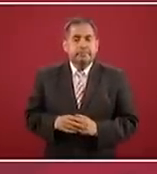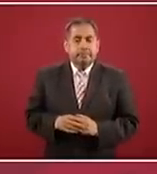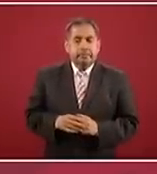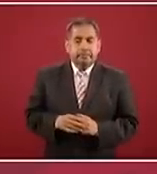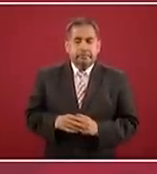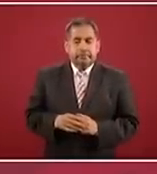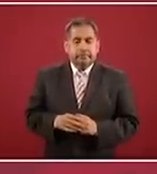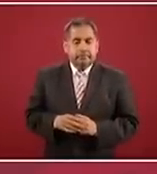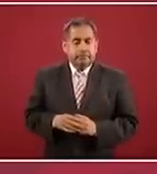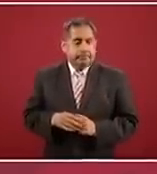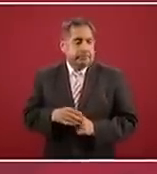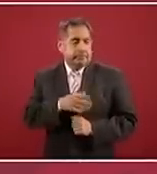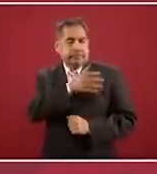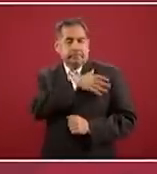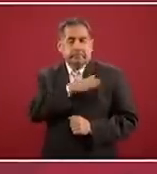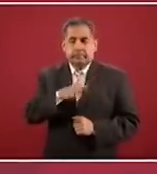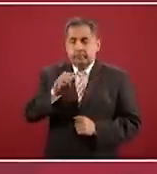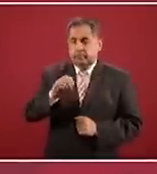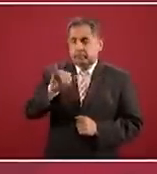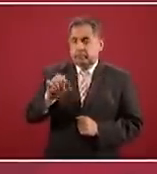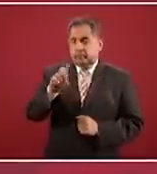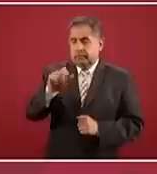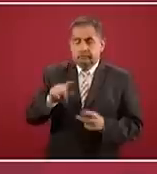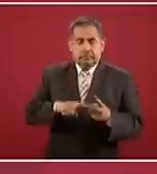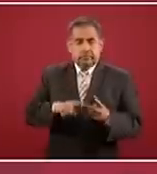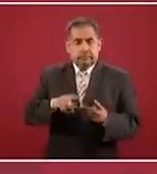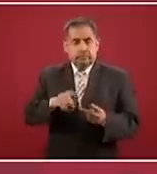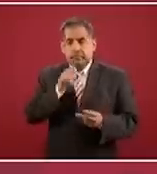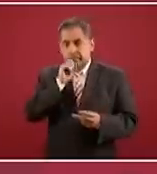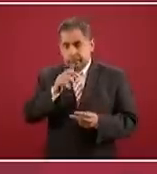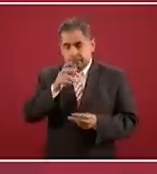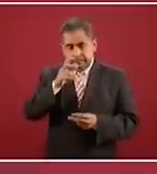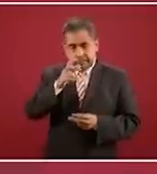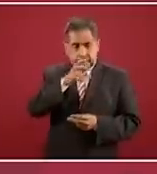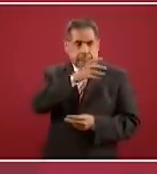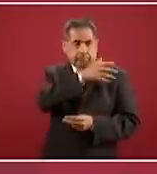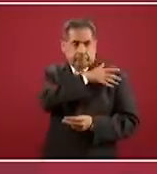el almirante Ojeda como el general